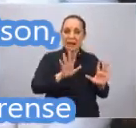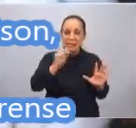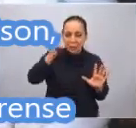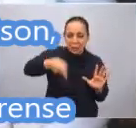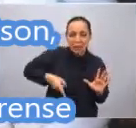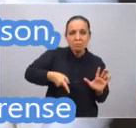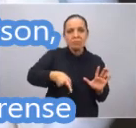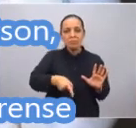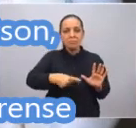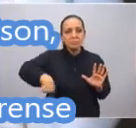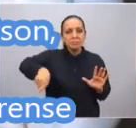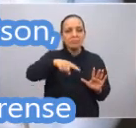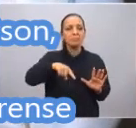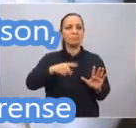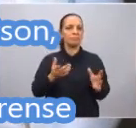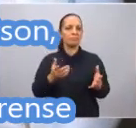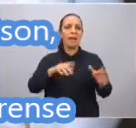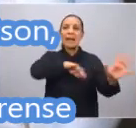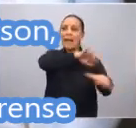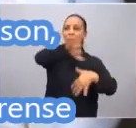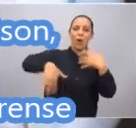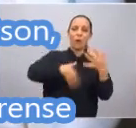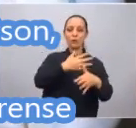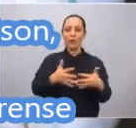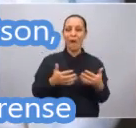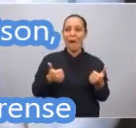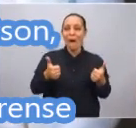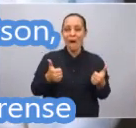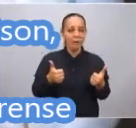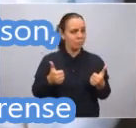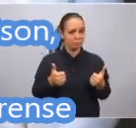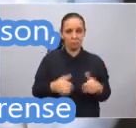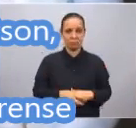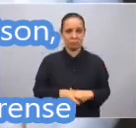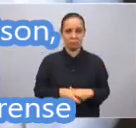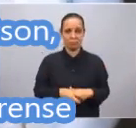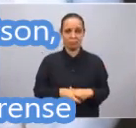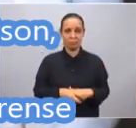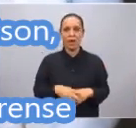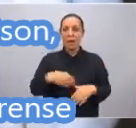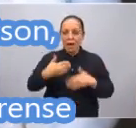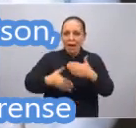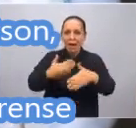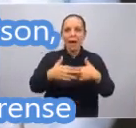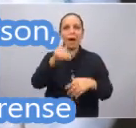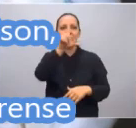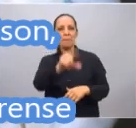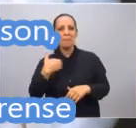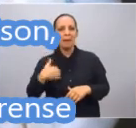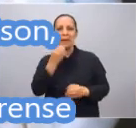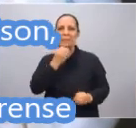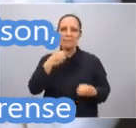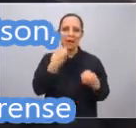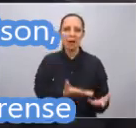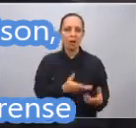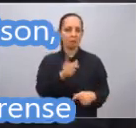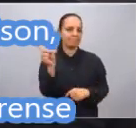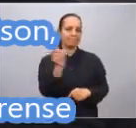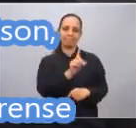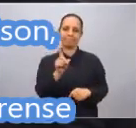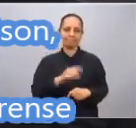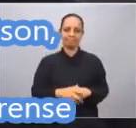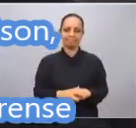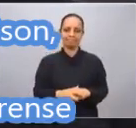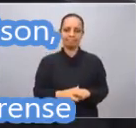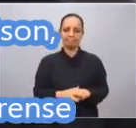produciendo no es una revolución que nos lleve a un país mejor. Está